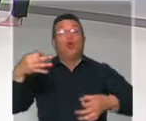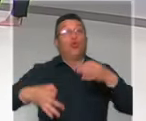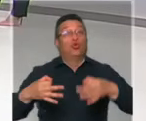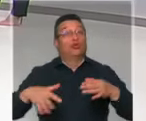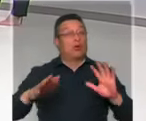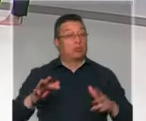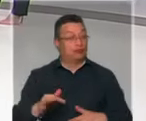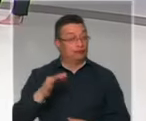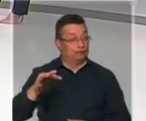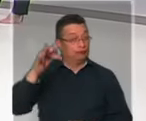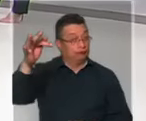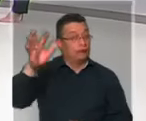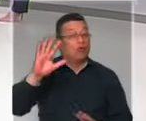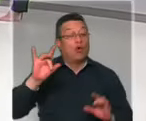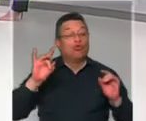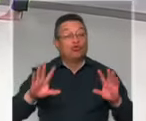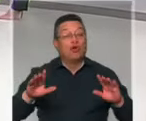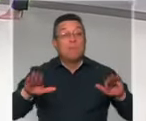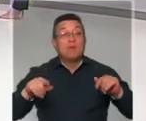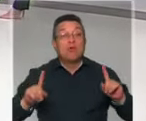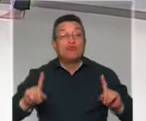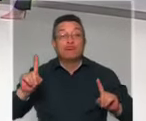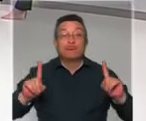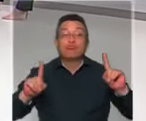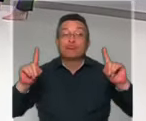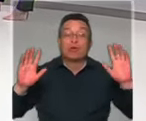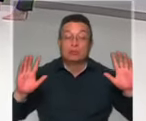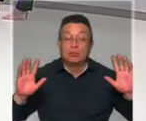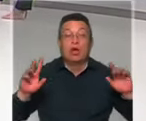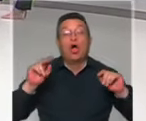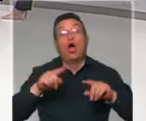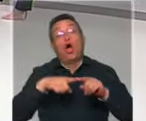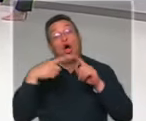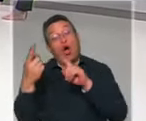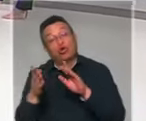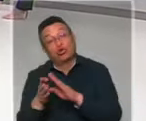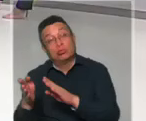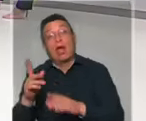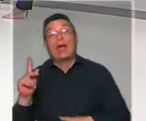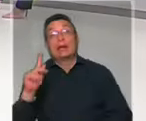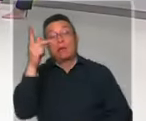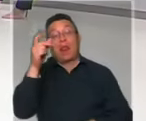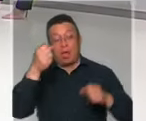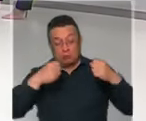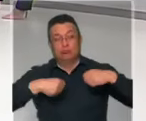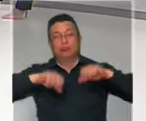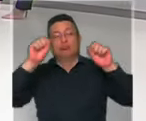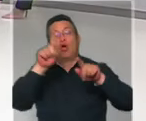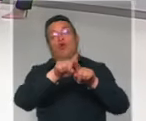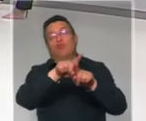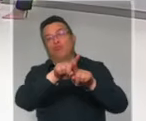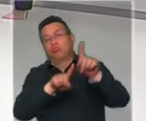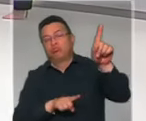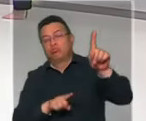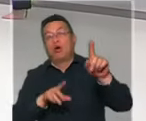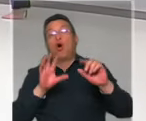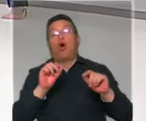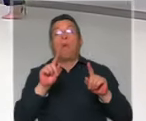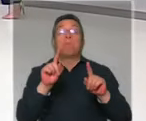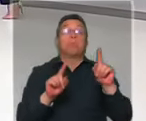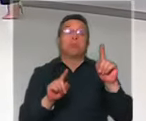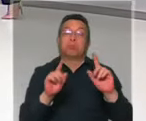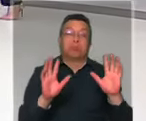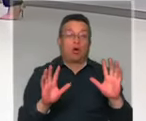que se mantiene este escenario número uno. Escenario número dos, que Kamala Harris gane por amplio o por un poco margen.